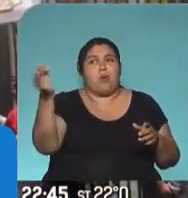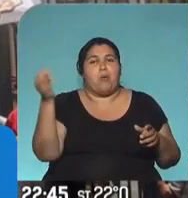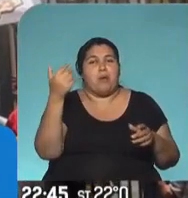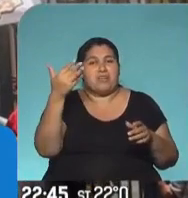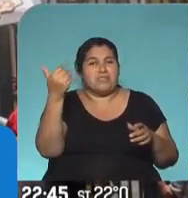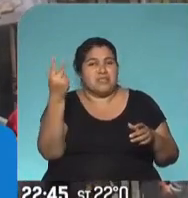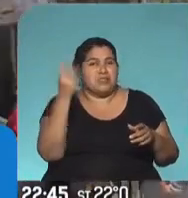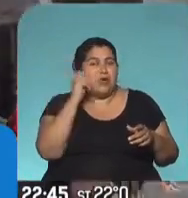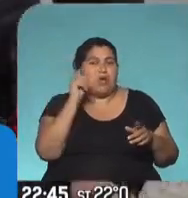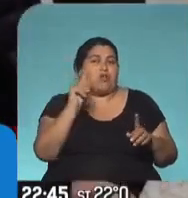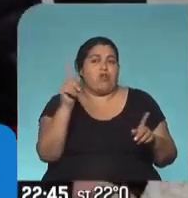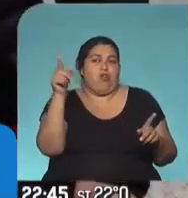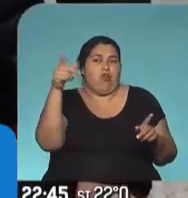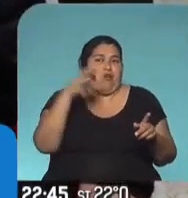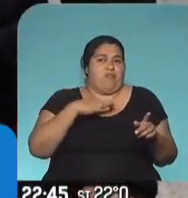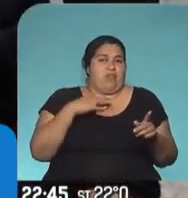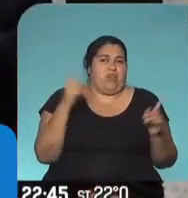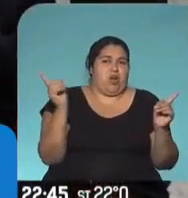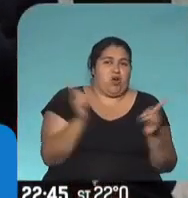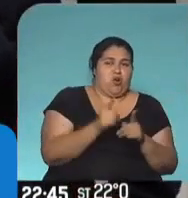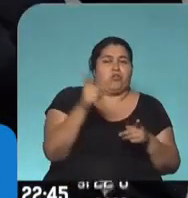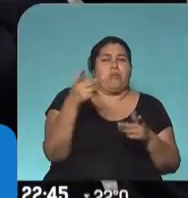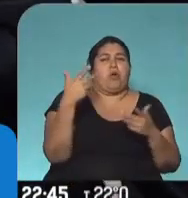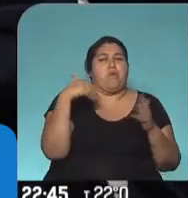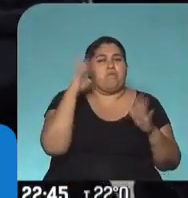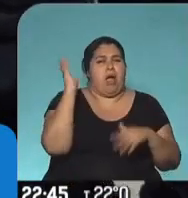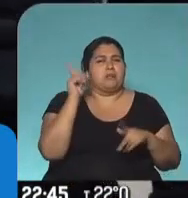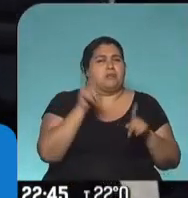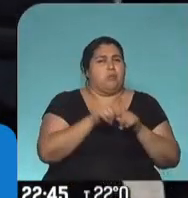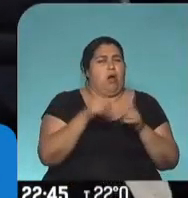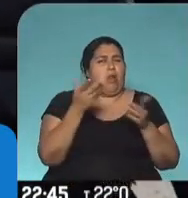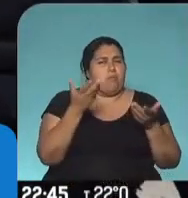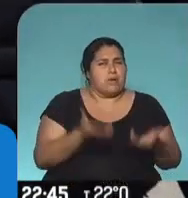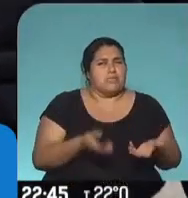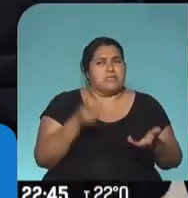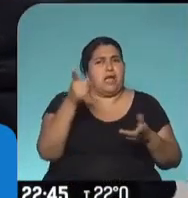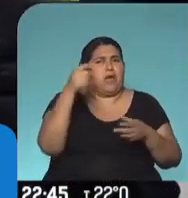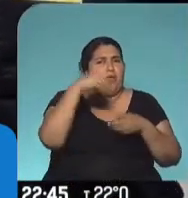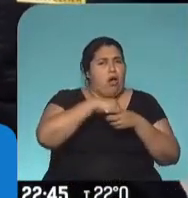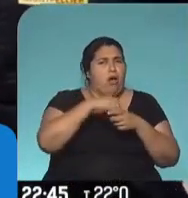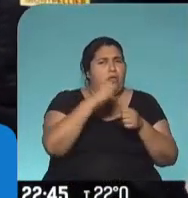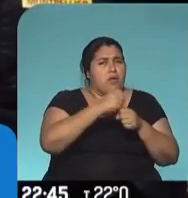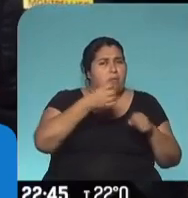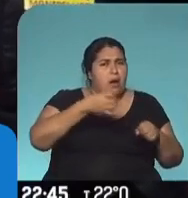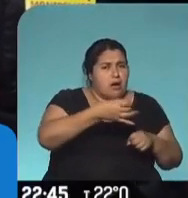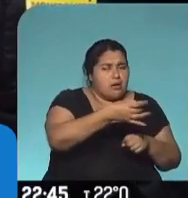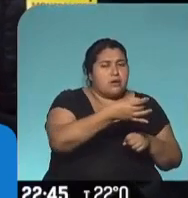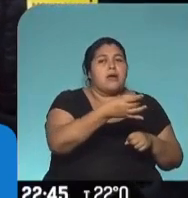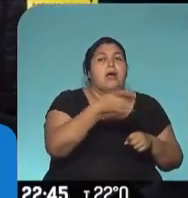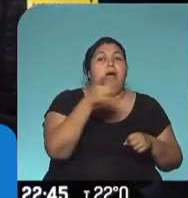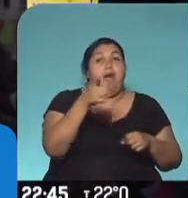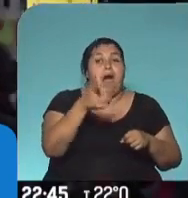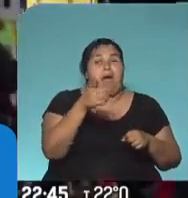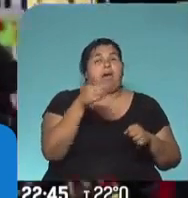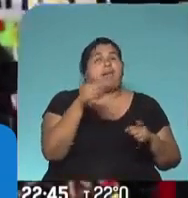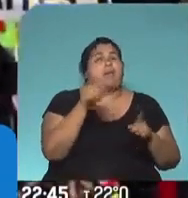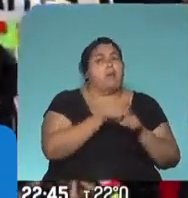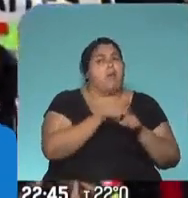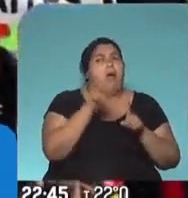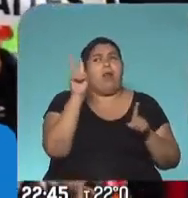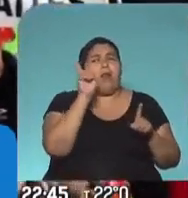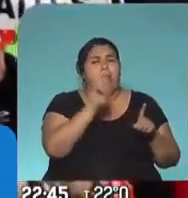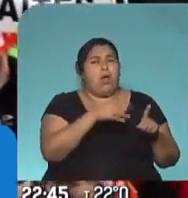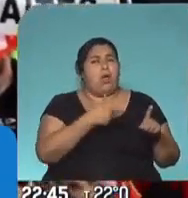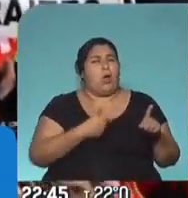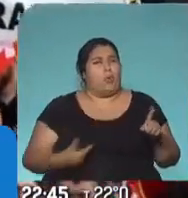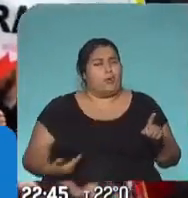supone que van a vivir menos años, pues tienen un trabajo más estresante, trabajan en las vías y qué sé yo. Entonces, me parece que ahí el argumento ético del gobierno, que si